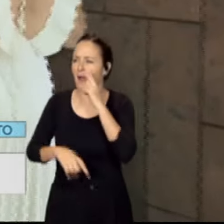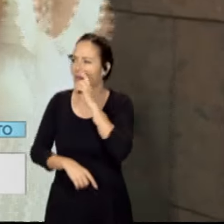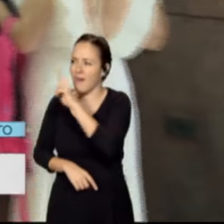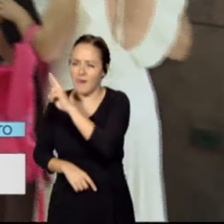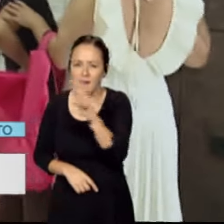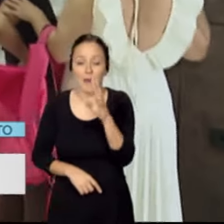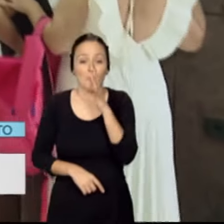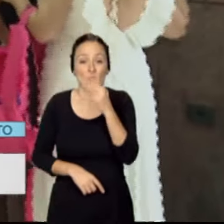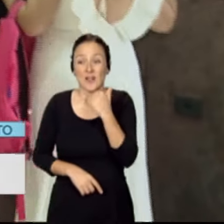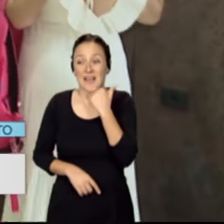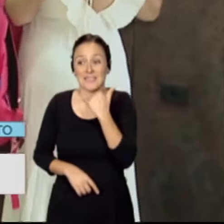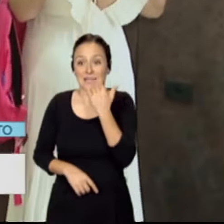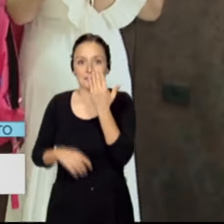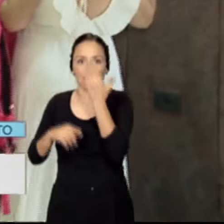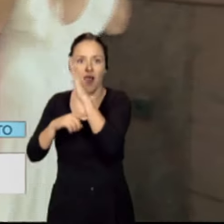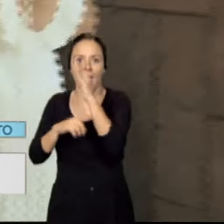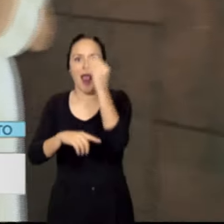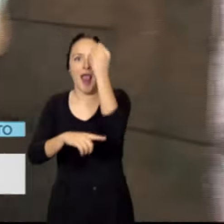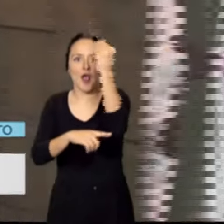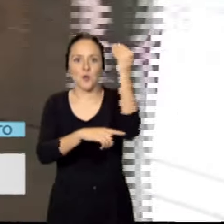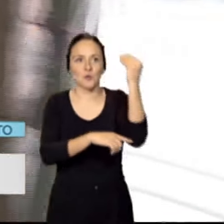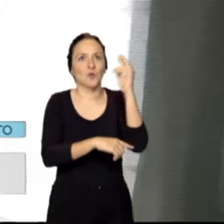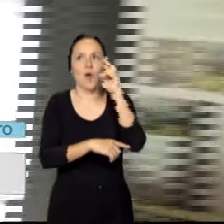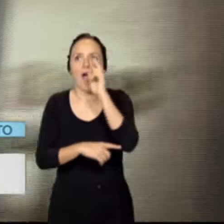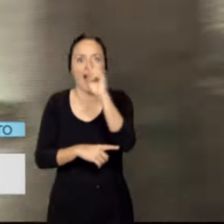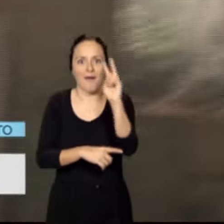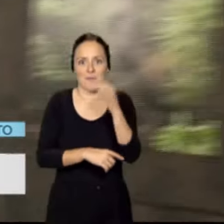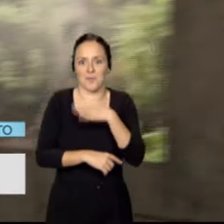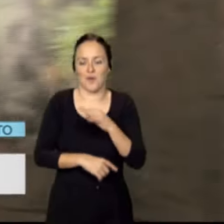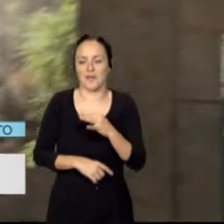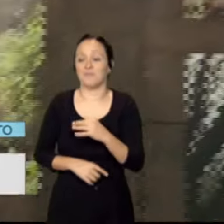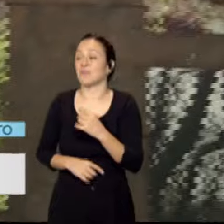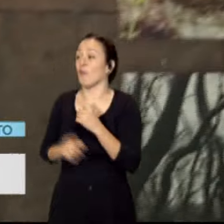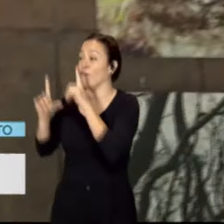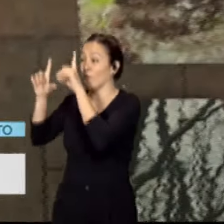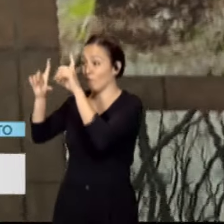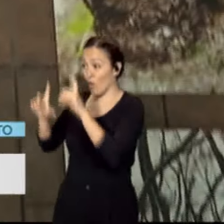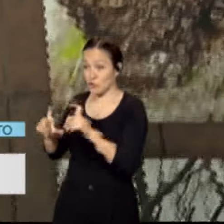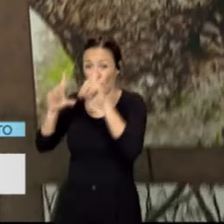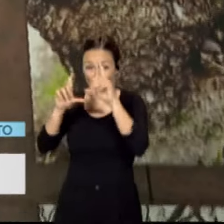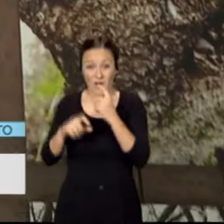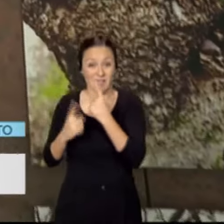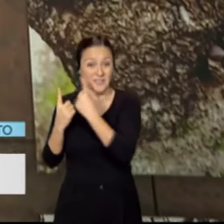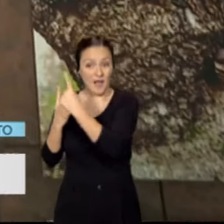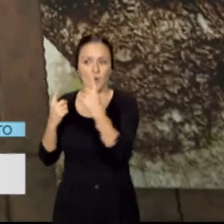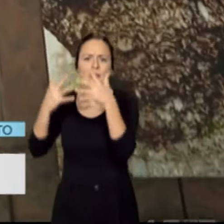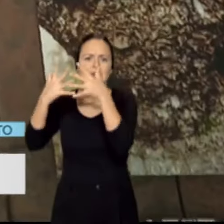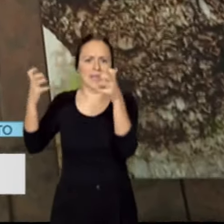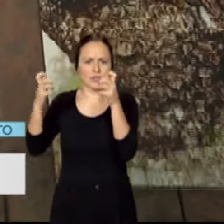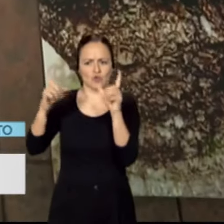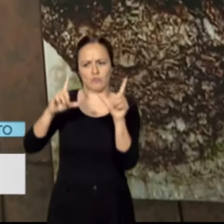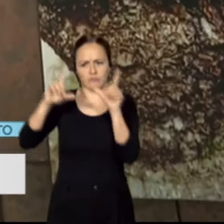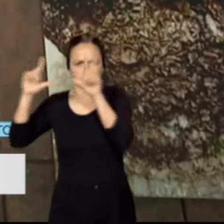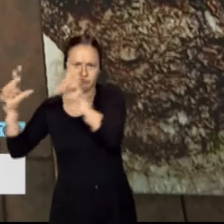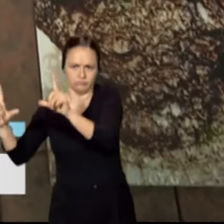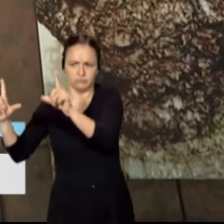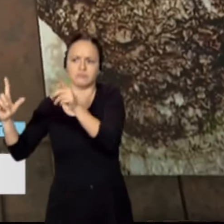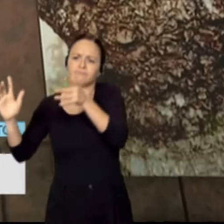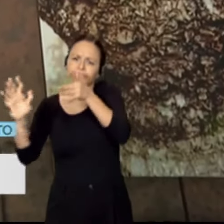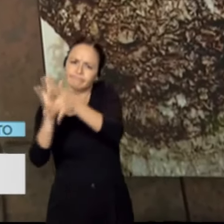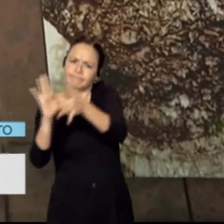casi un parque de esculturas cada una de las fotografías está acompañada por un texto que explica un poco pues la historia que